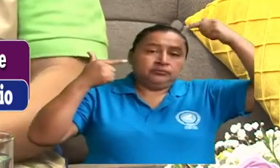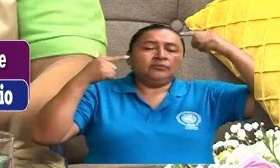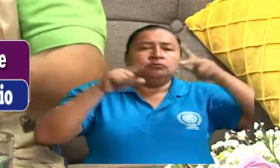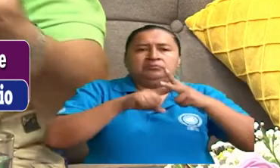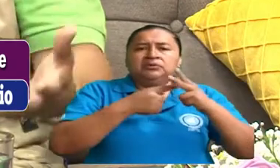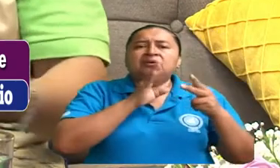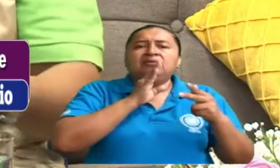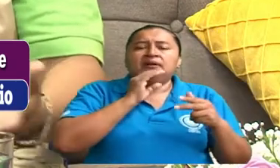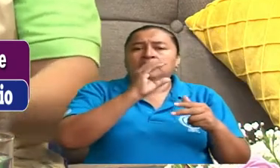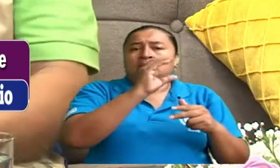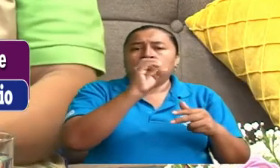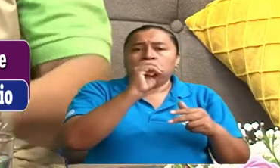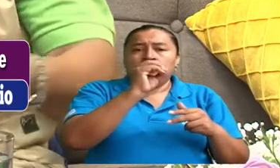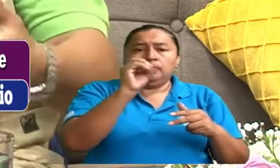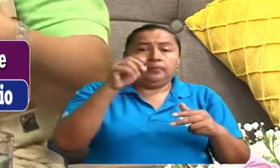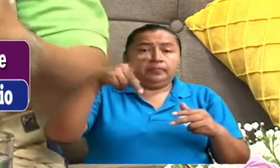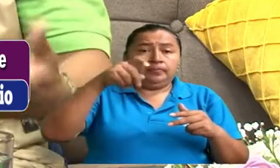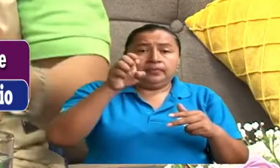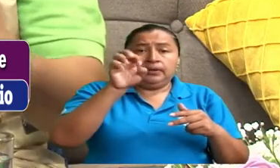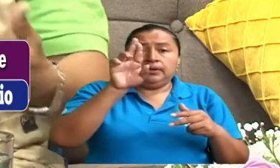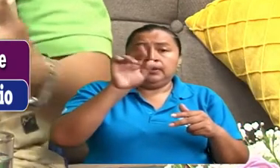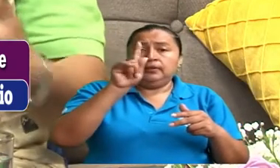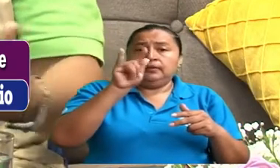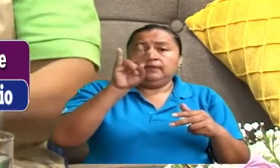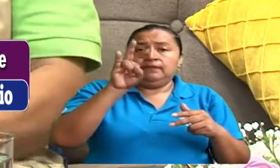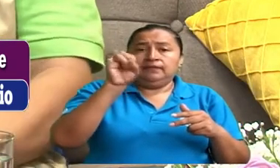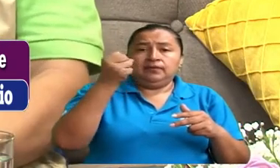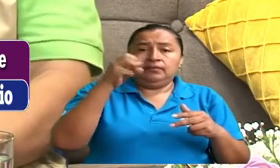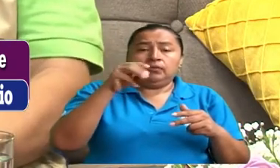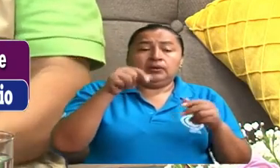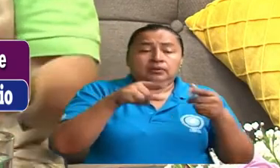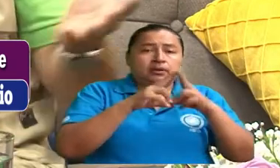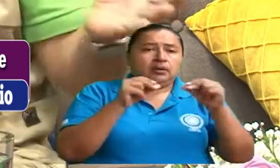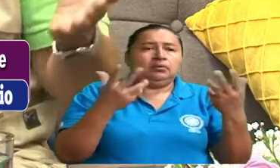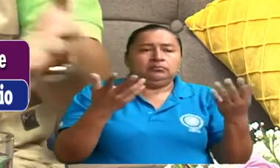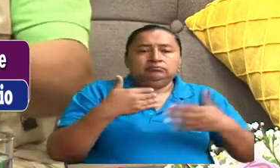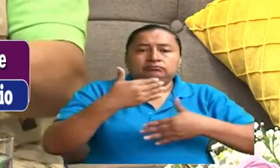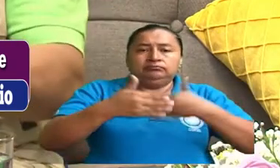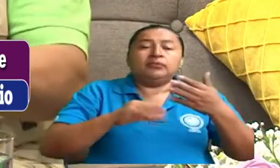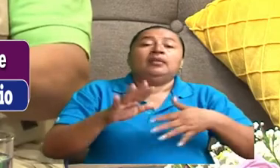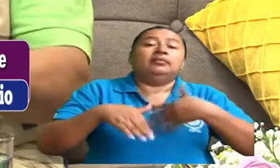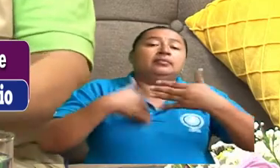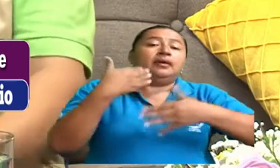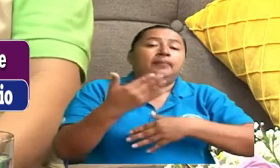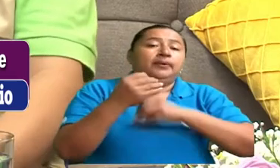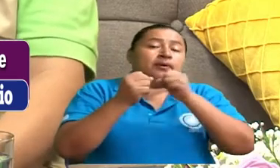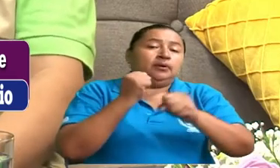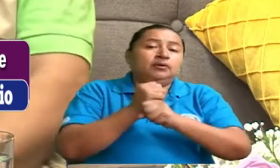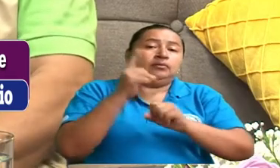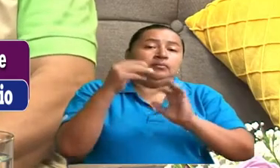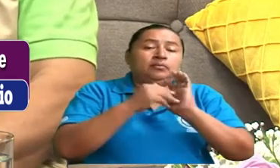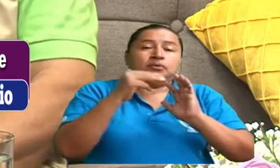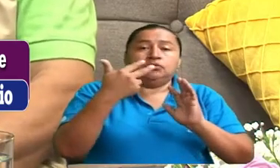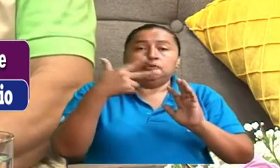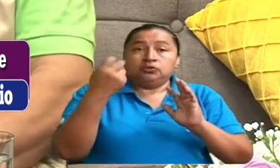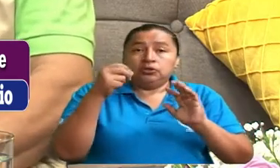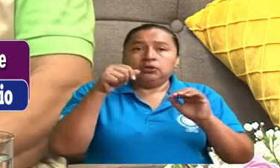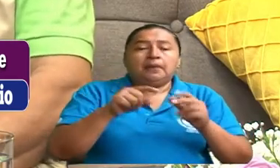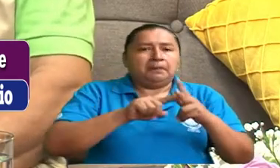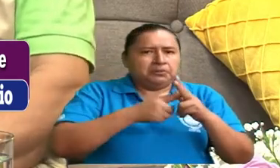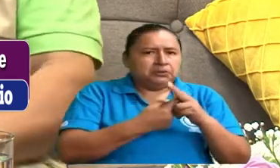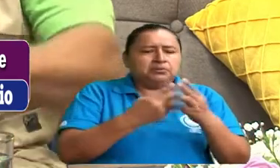hablar del cooperativismo en Nicaragua y se ha vuelto un boom, ¿no? Los años 80, recordemos que nacieron las cooperativas